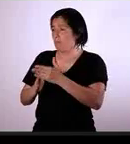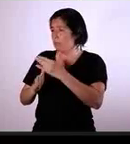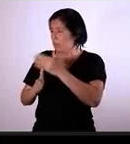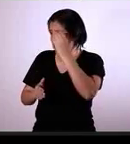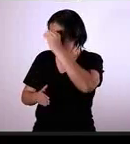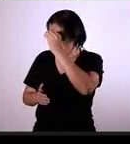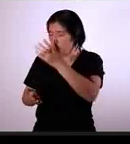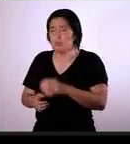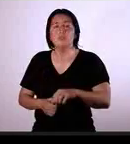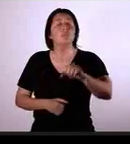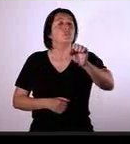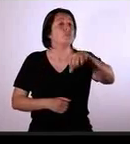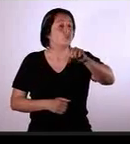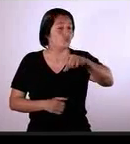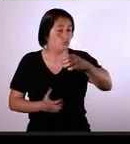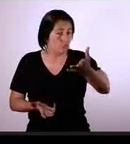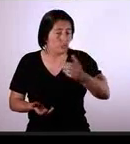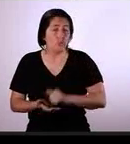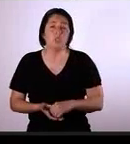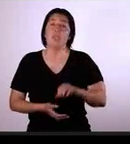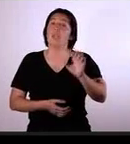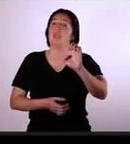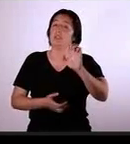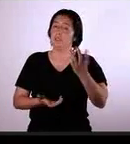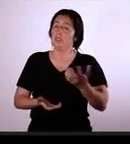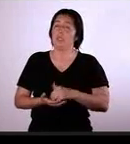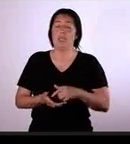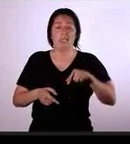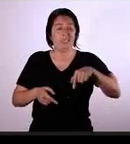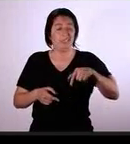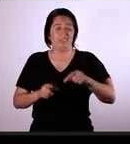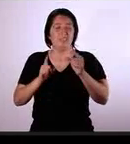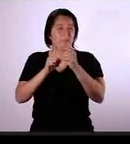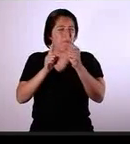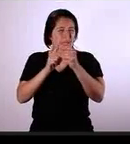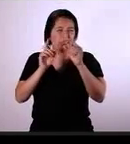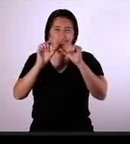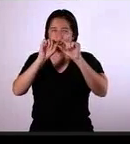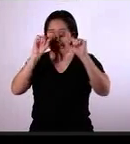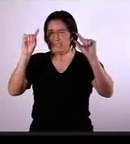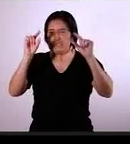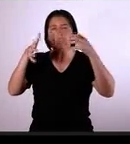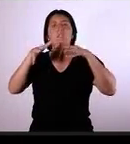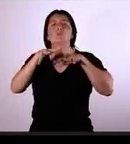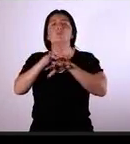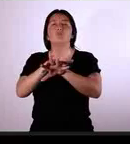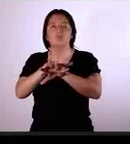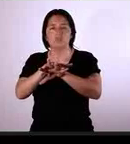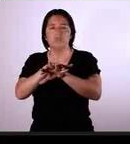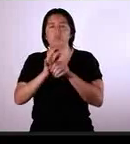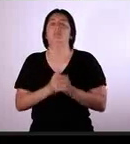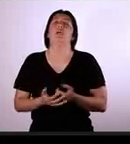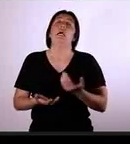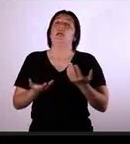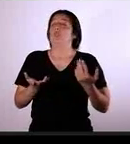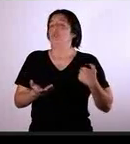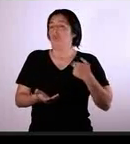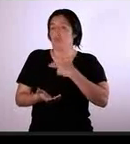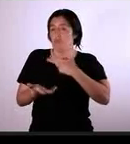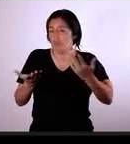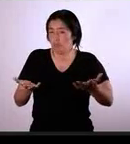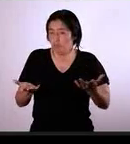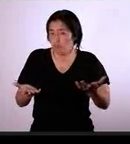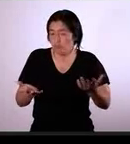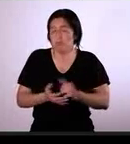o no? Claro, claro que sí, claro que sí, Enrique. Y acá hay una palabra clave, que es la palabra inclusión. O sea, nosotros